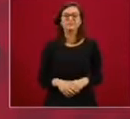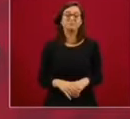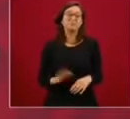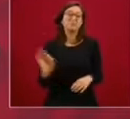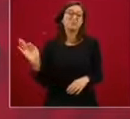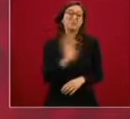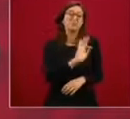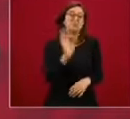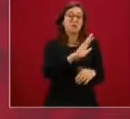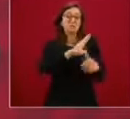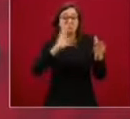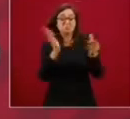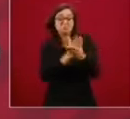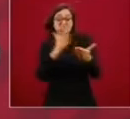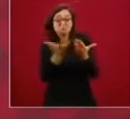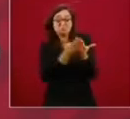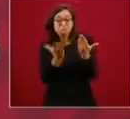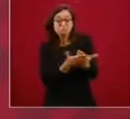es